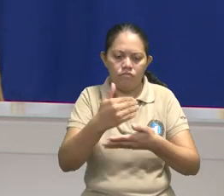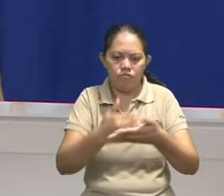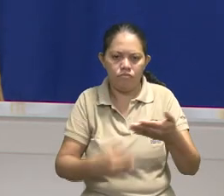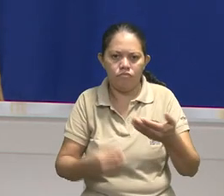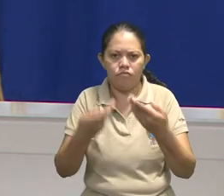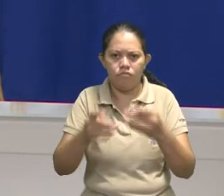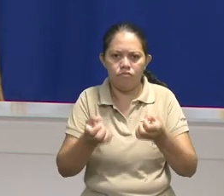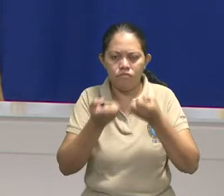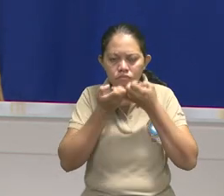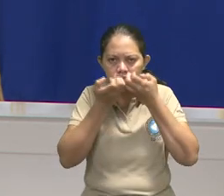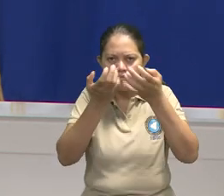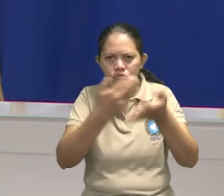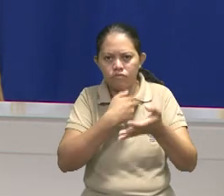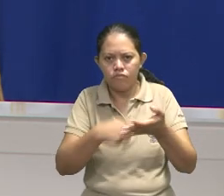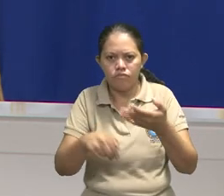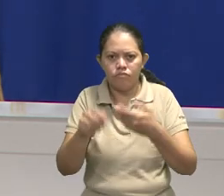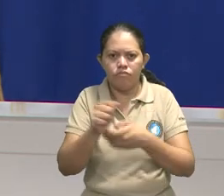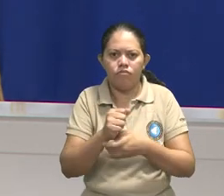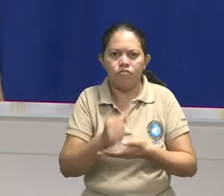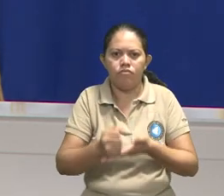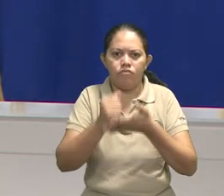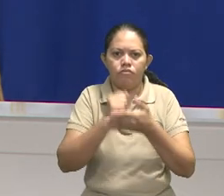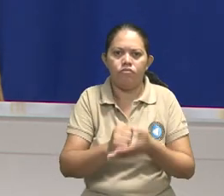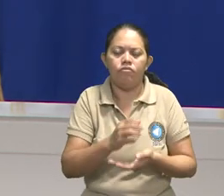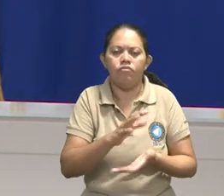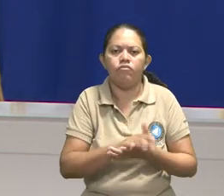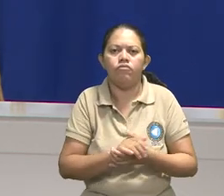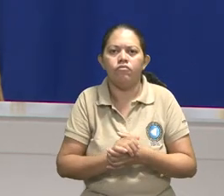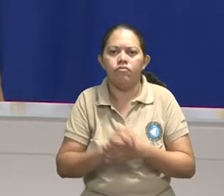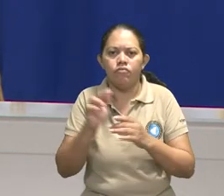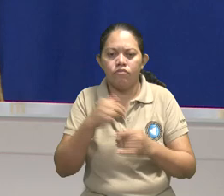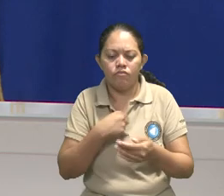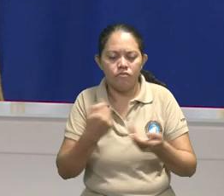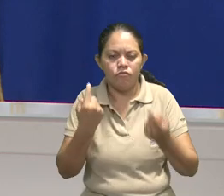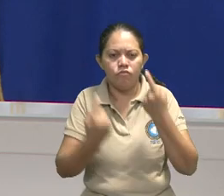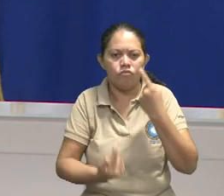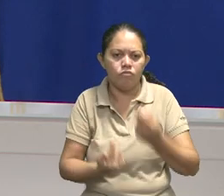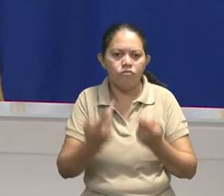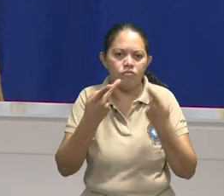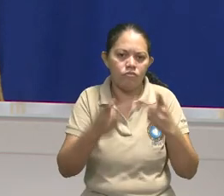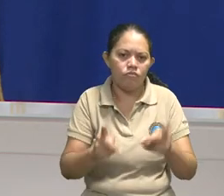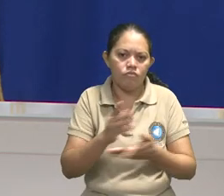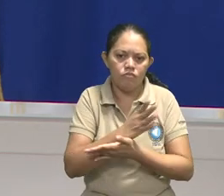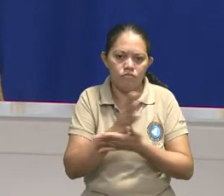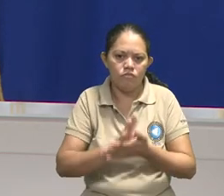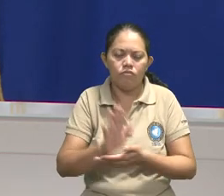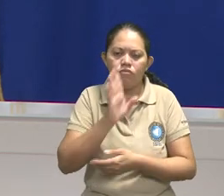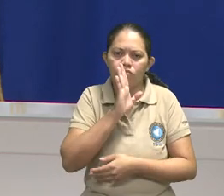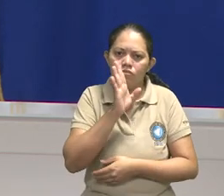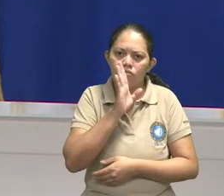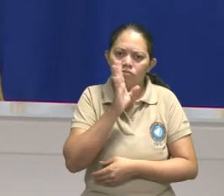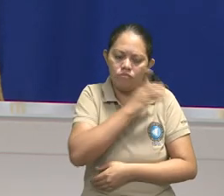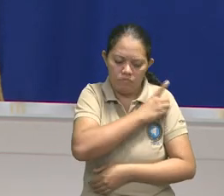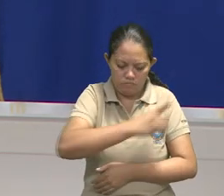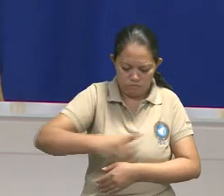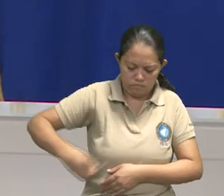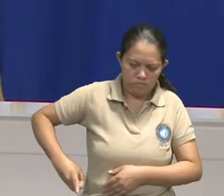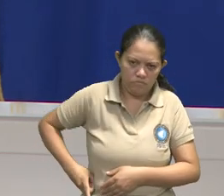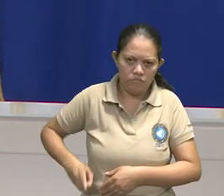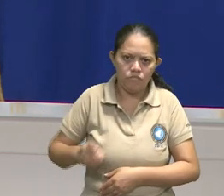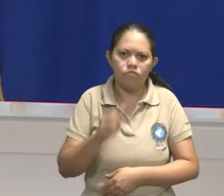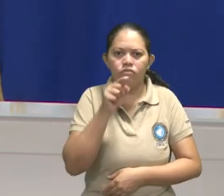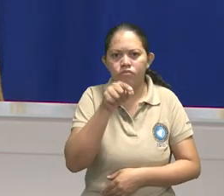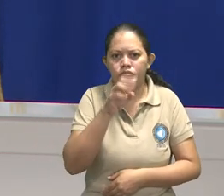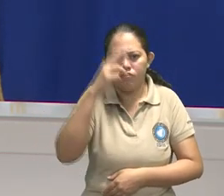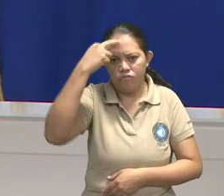de Infraestructura y Servicios Públicos, a lo cual solicitamos a diputada presidenta de